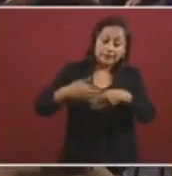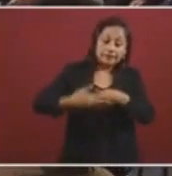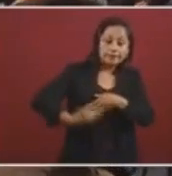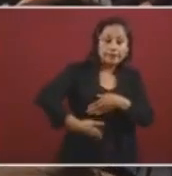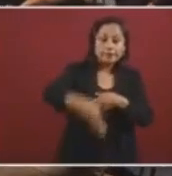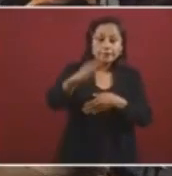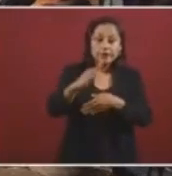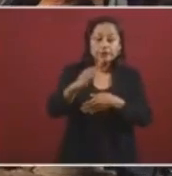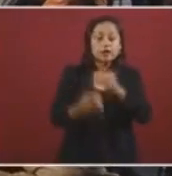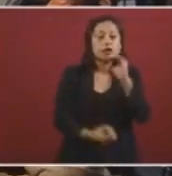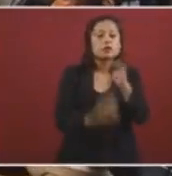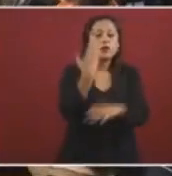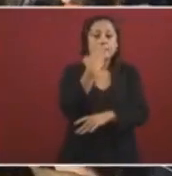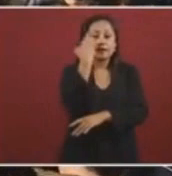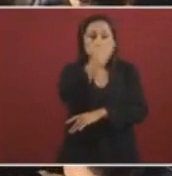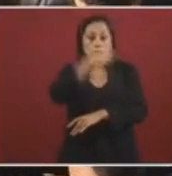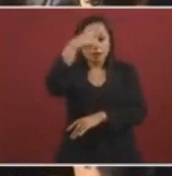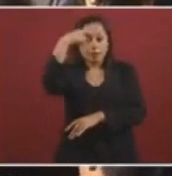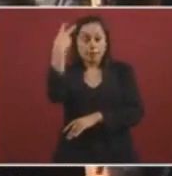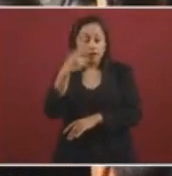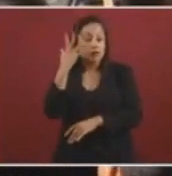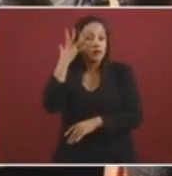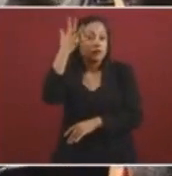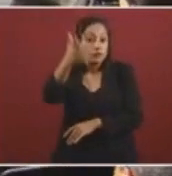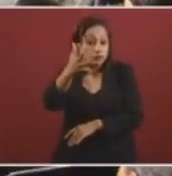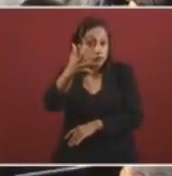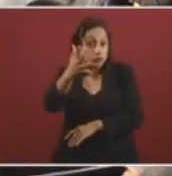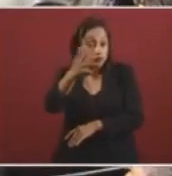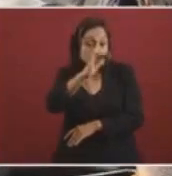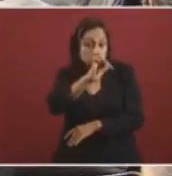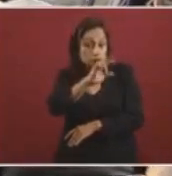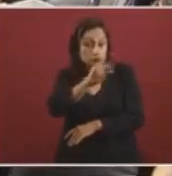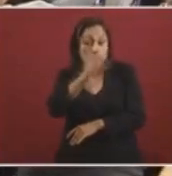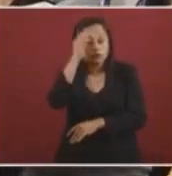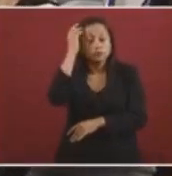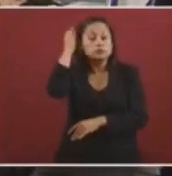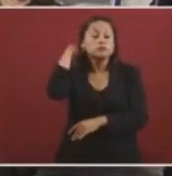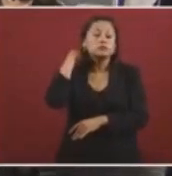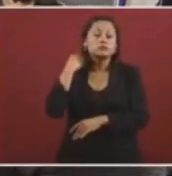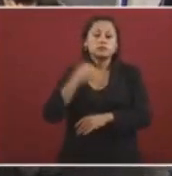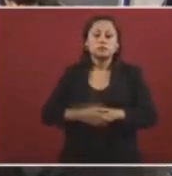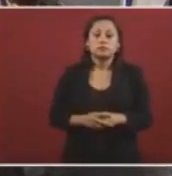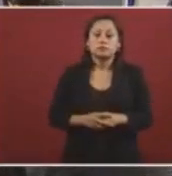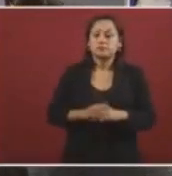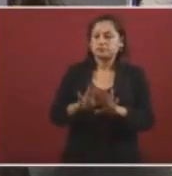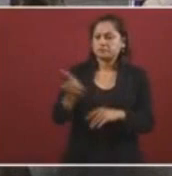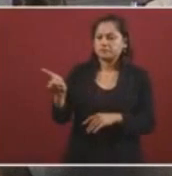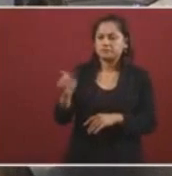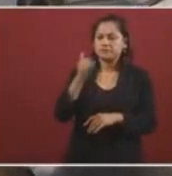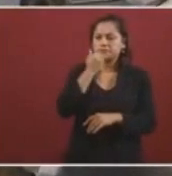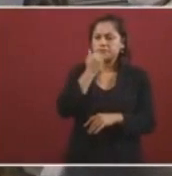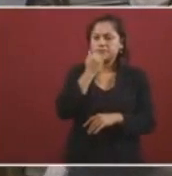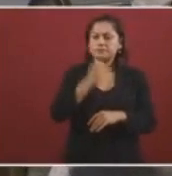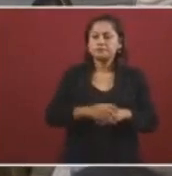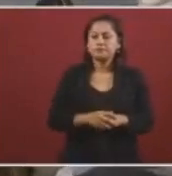Sí, me gustaría que, a ver si podemos, aquí son los